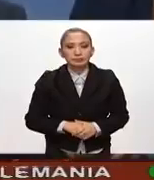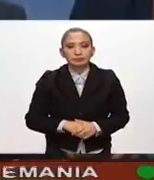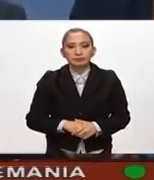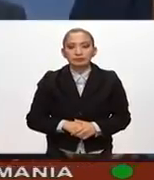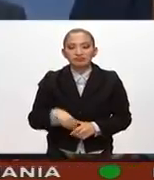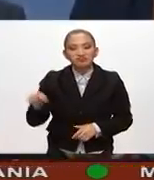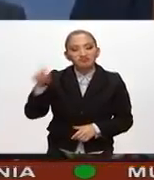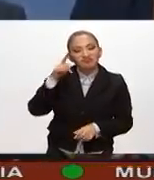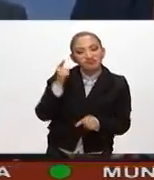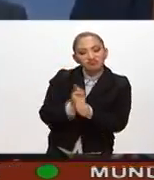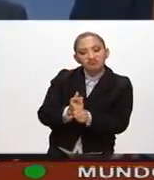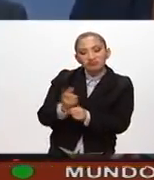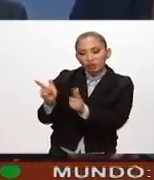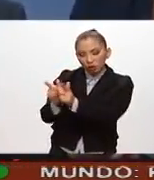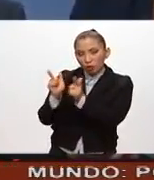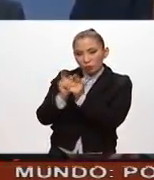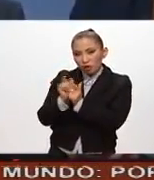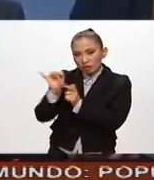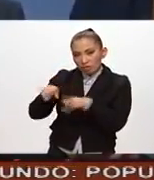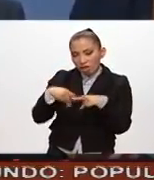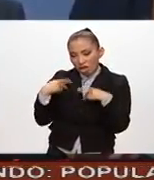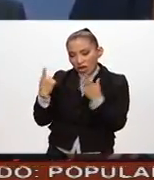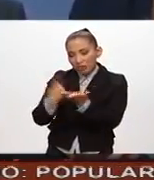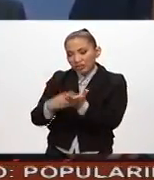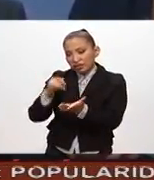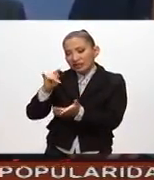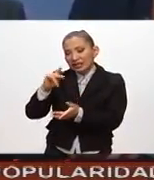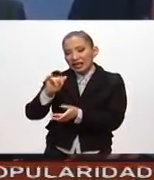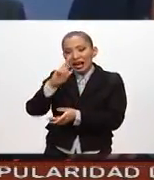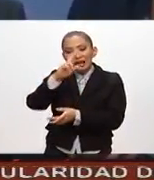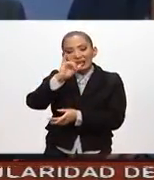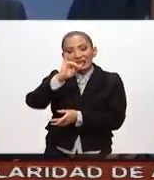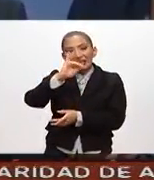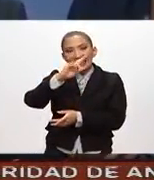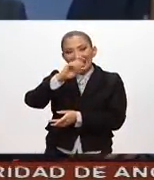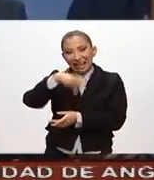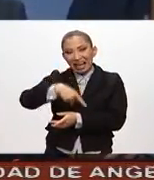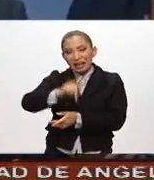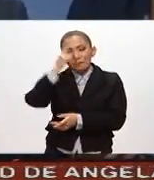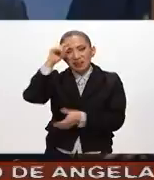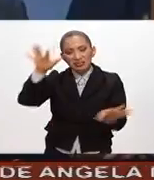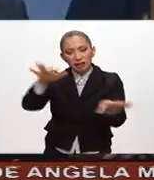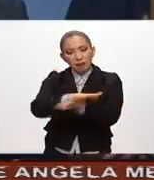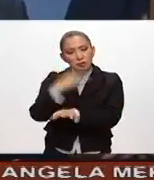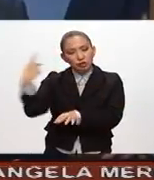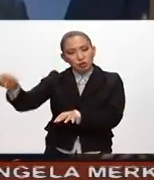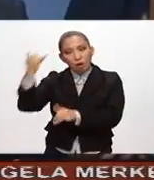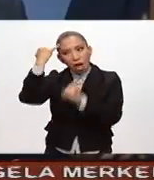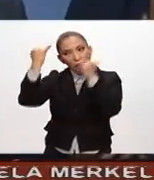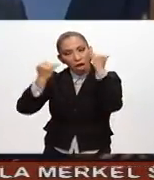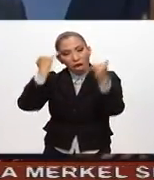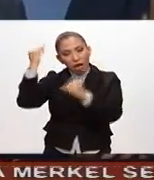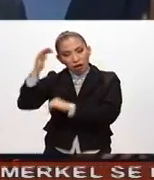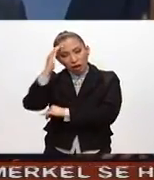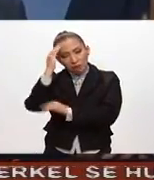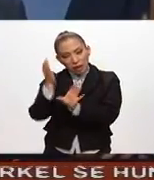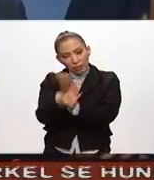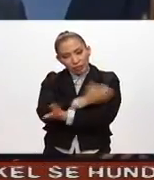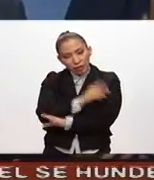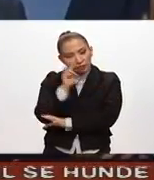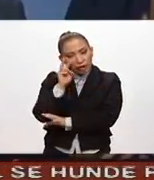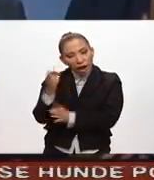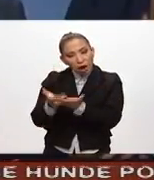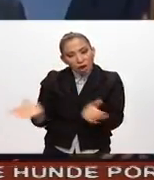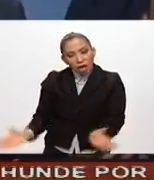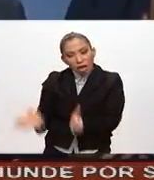El debilitamiento del Estado Islámico en Siria y en Irak parece causar un cambio en la estrategia que conocíamos y está